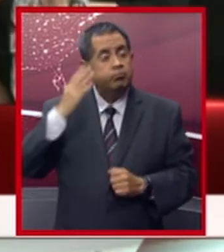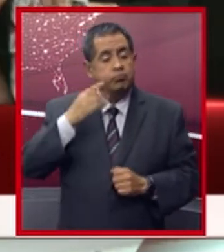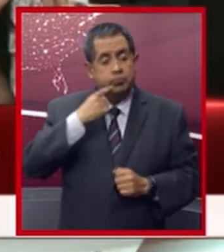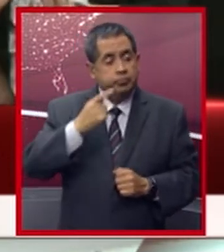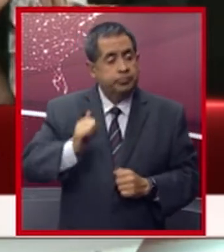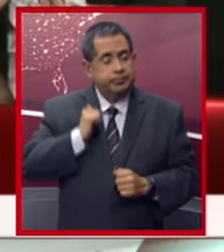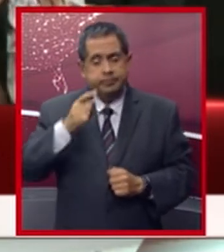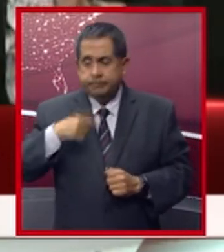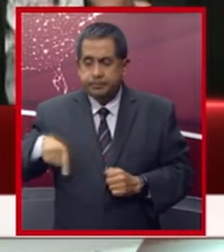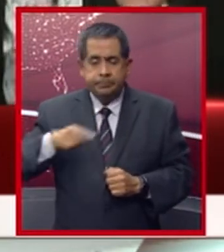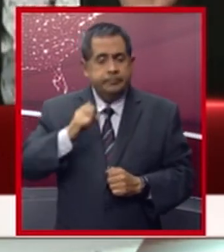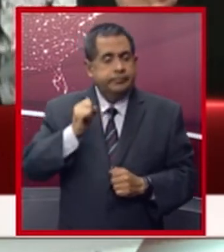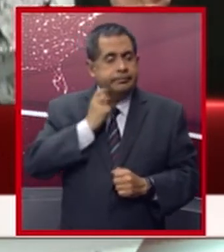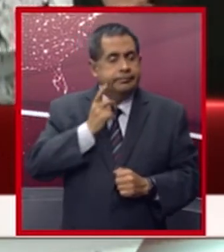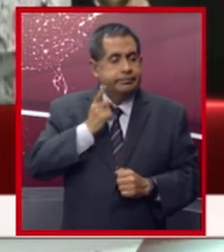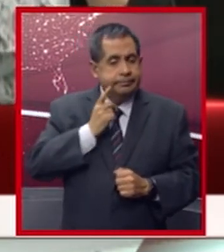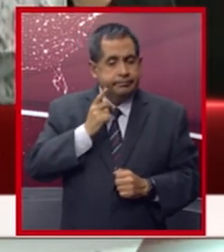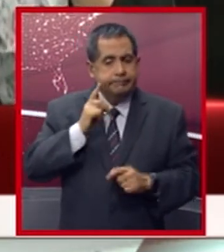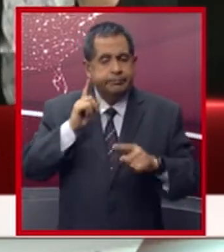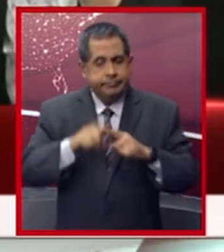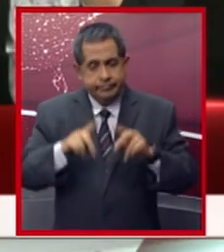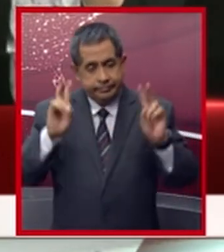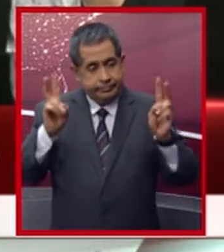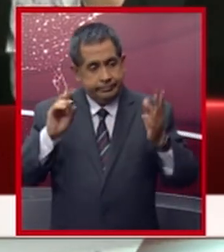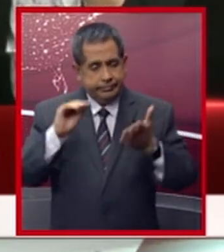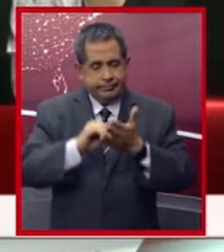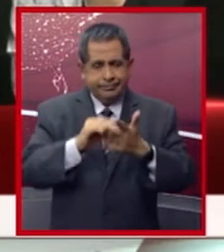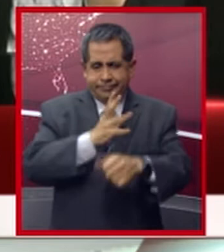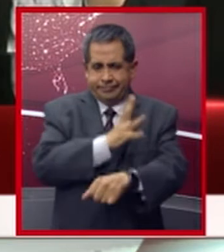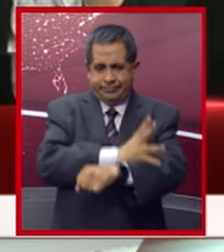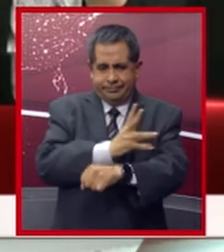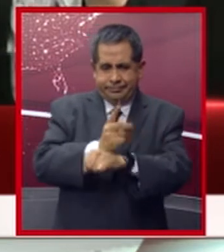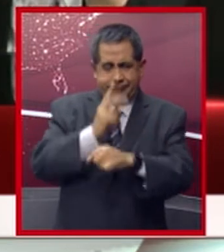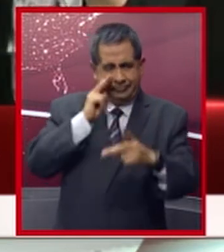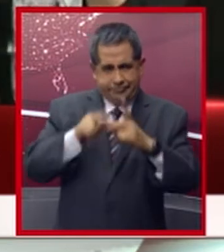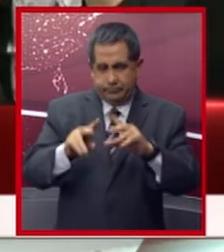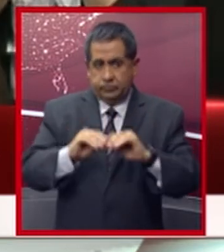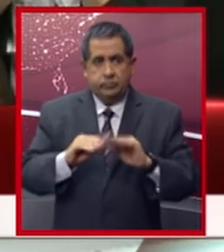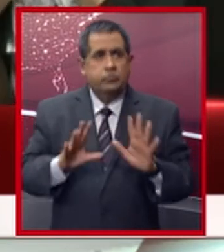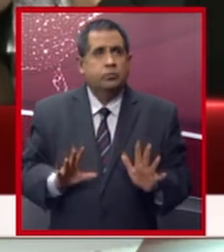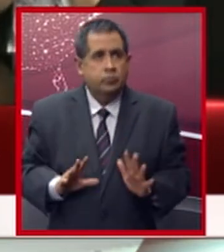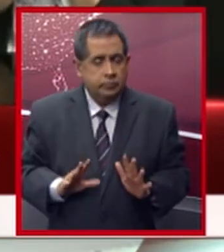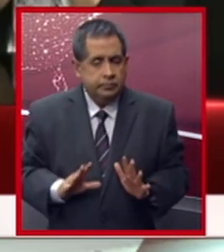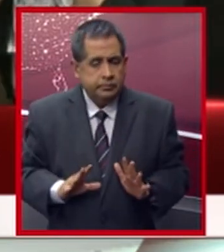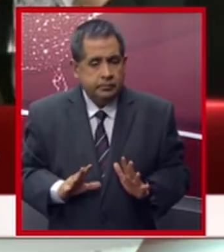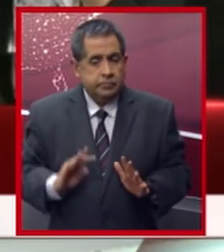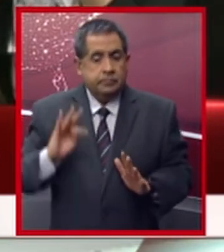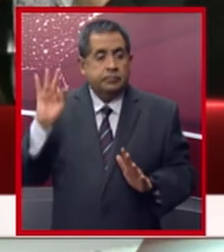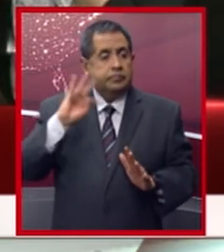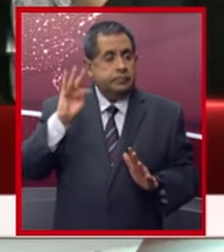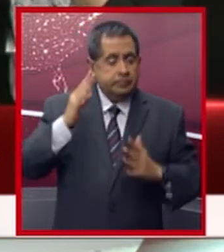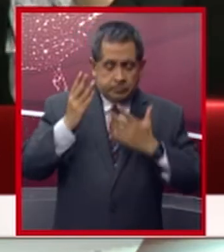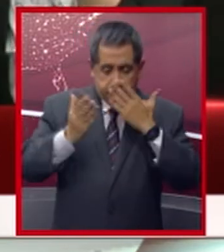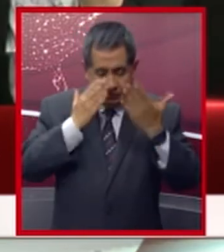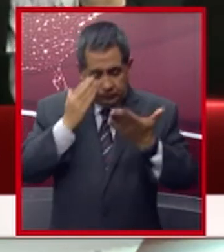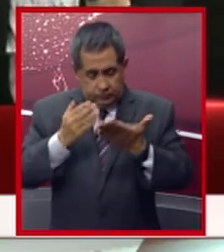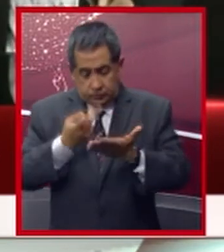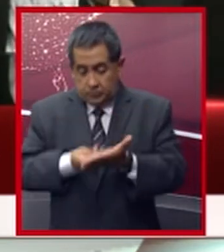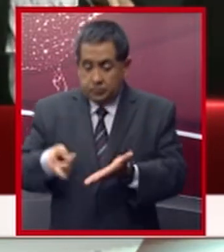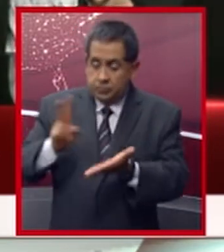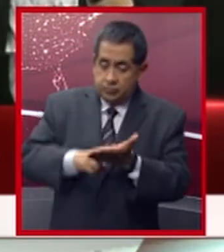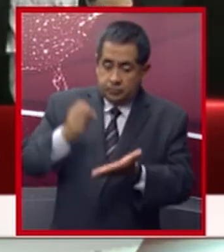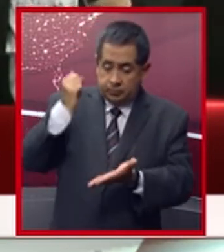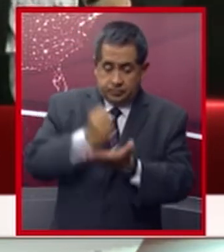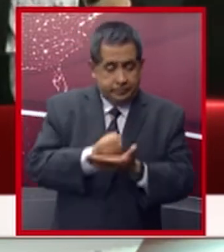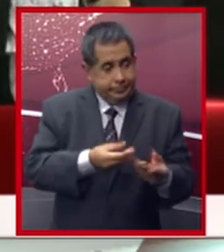aprovechamos, abarcamos el tema de la transparencia. Si revalidabas estudios y te daban el